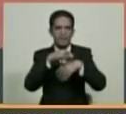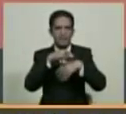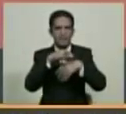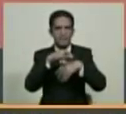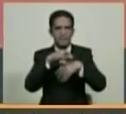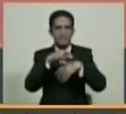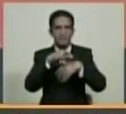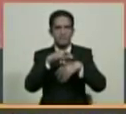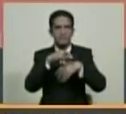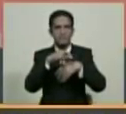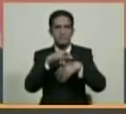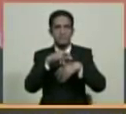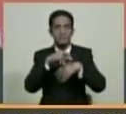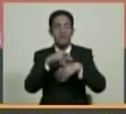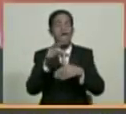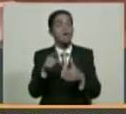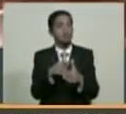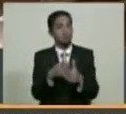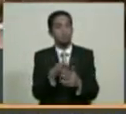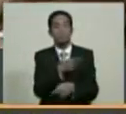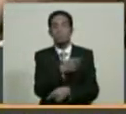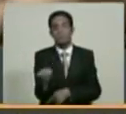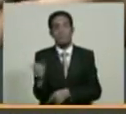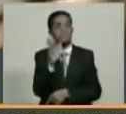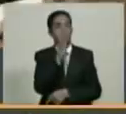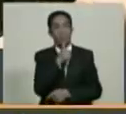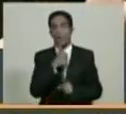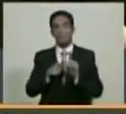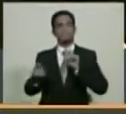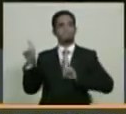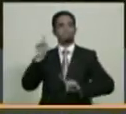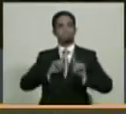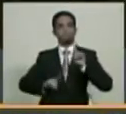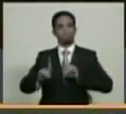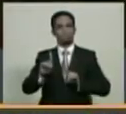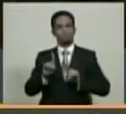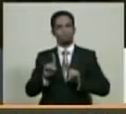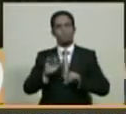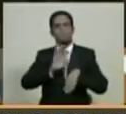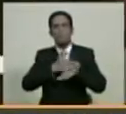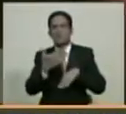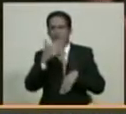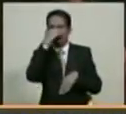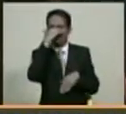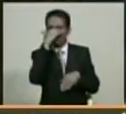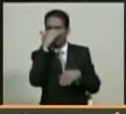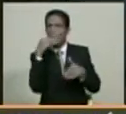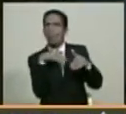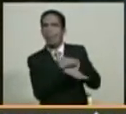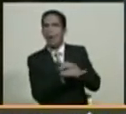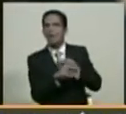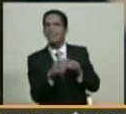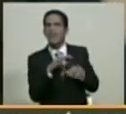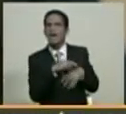para que no tengan excusas de haber escondido la carne.